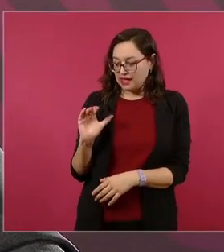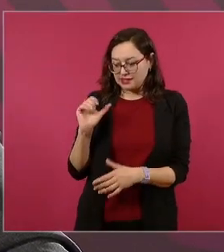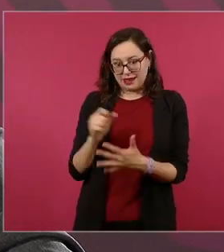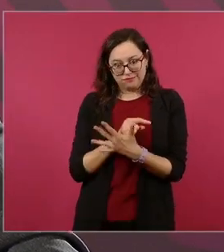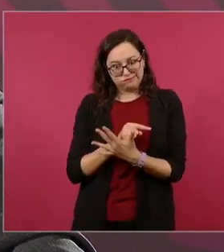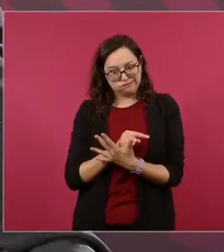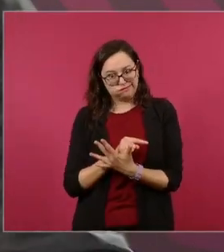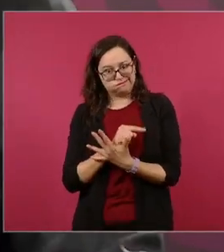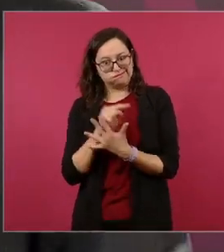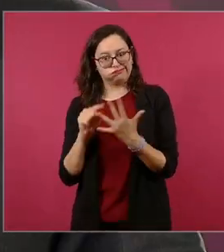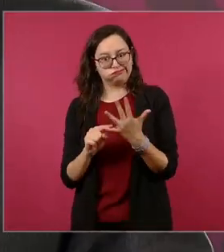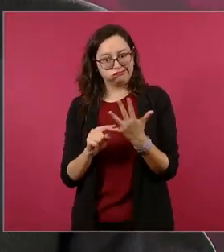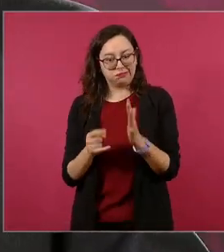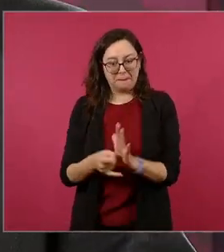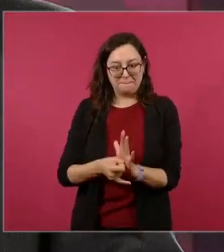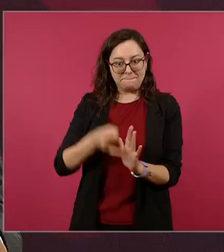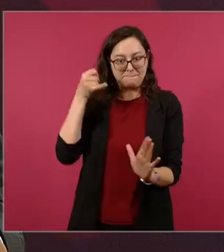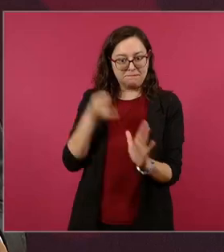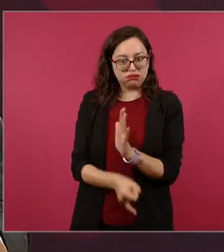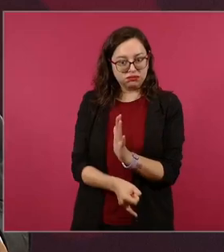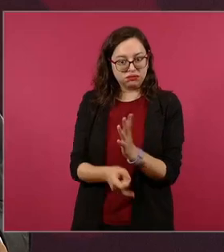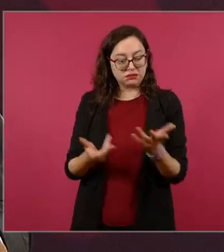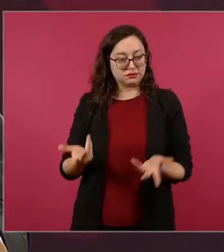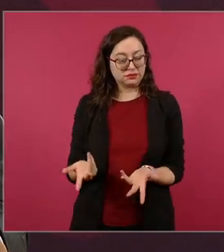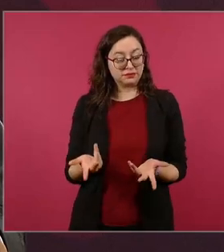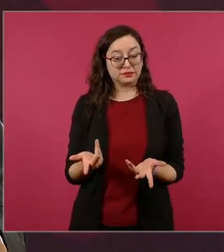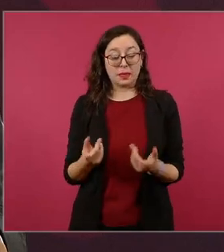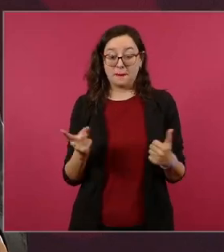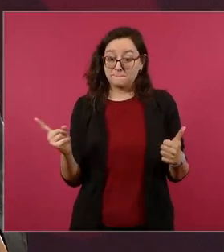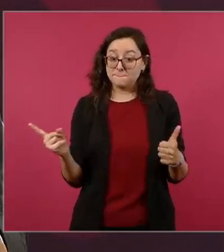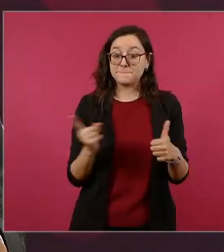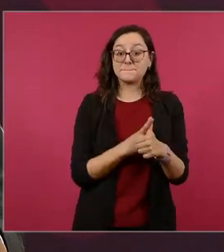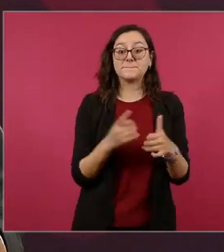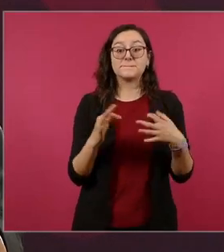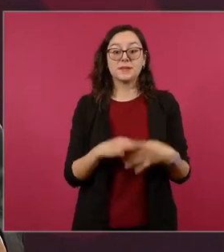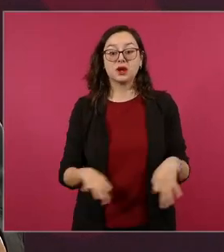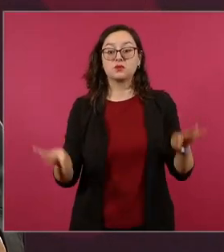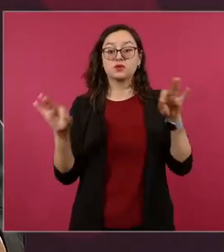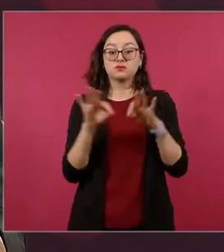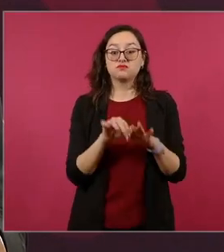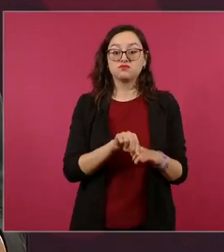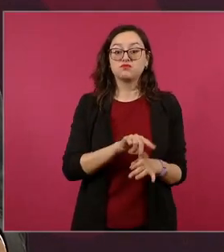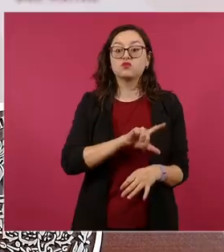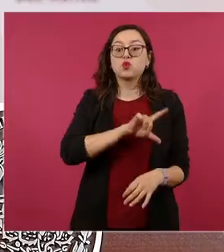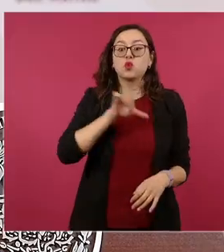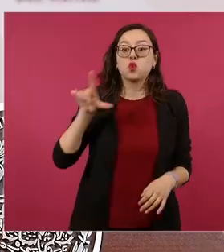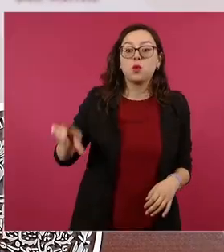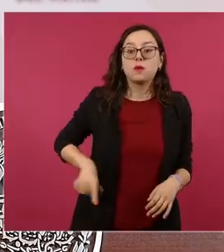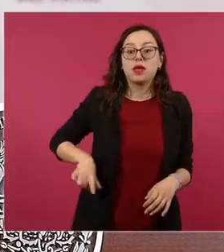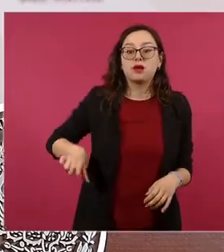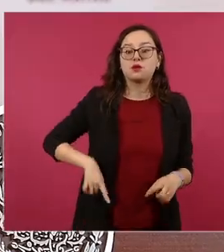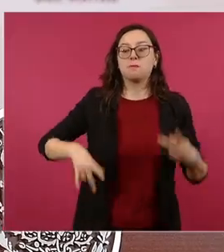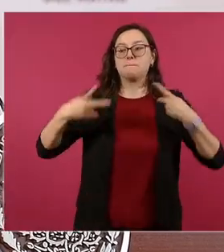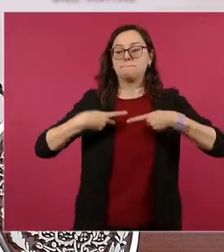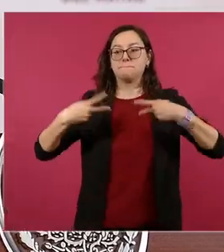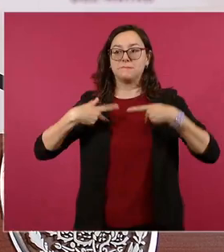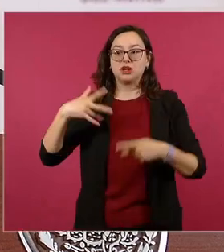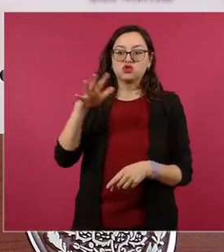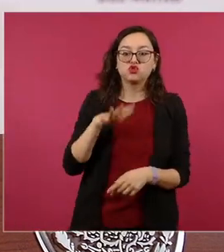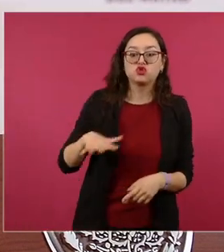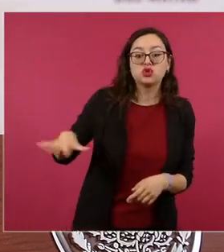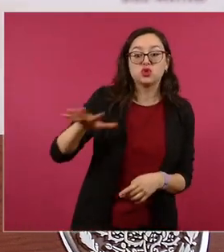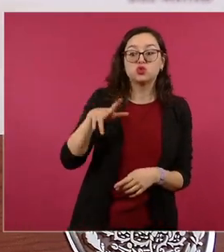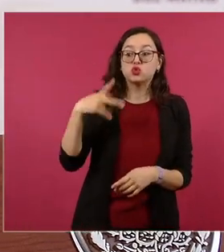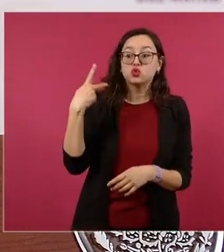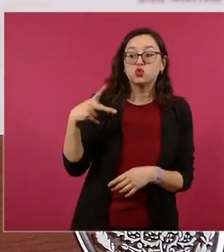No solo es el gobierno del pueblo, para el pueblo, con el pueblo. La democracia tiene